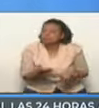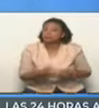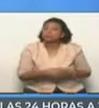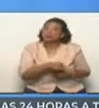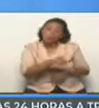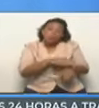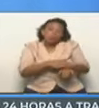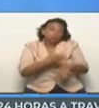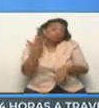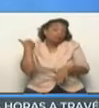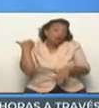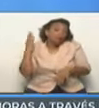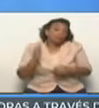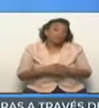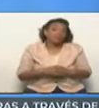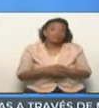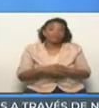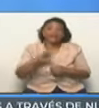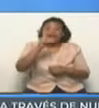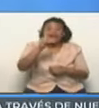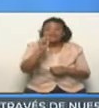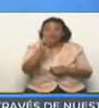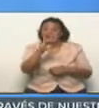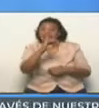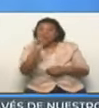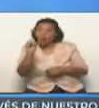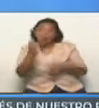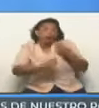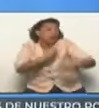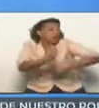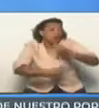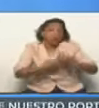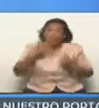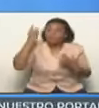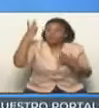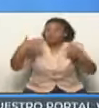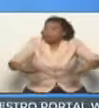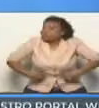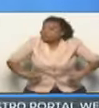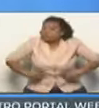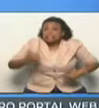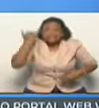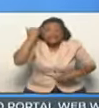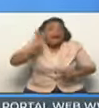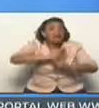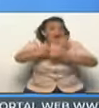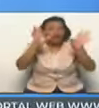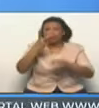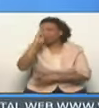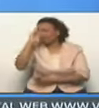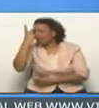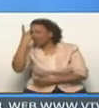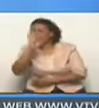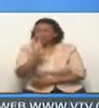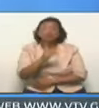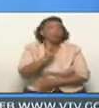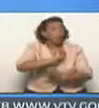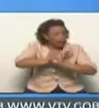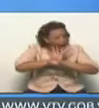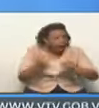dijera Darío Viva, haciéndolo, con las ideas claras, con los planes